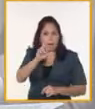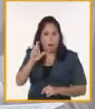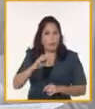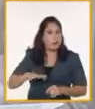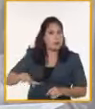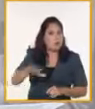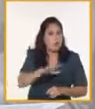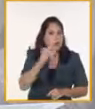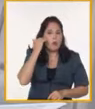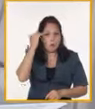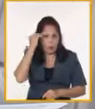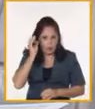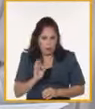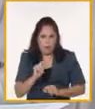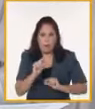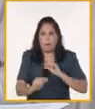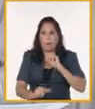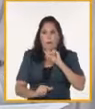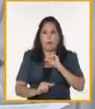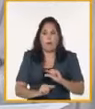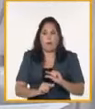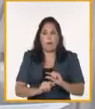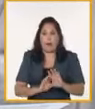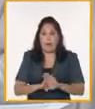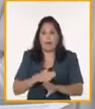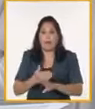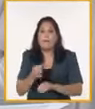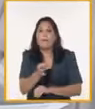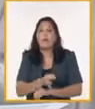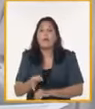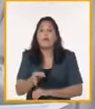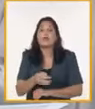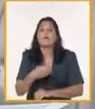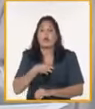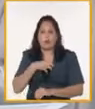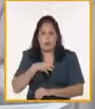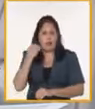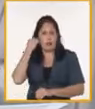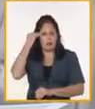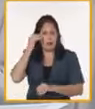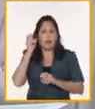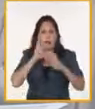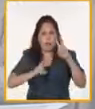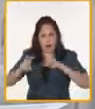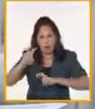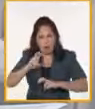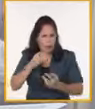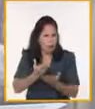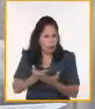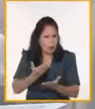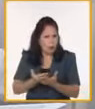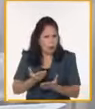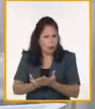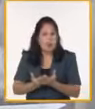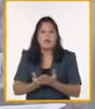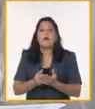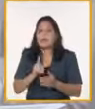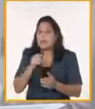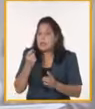va integrando para que a nivel de municipio tengan todas las capacidades para investigar comprobar incluso